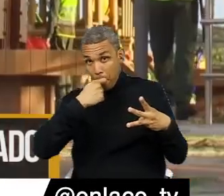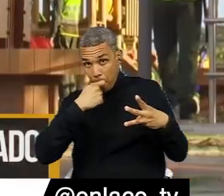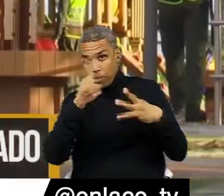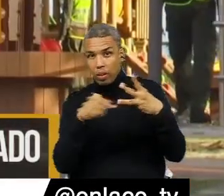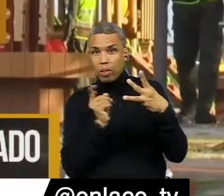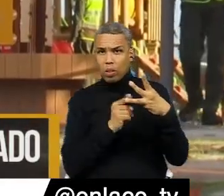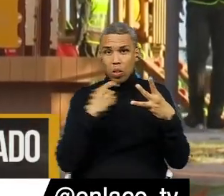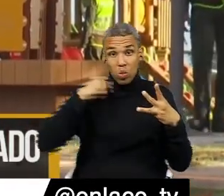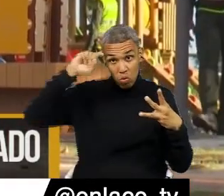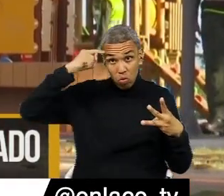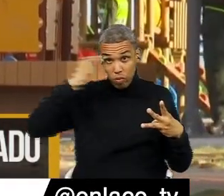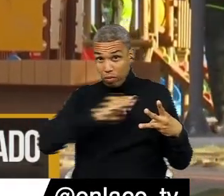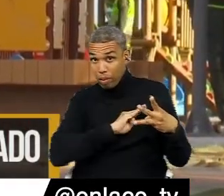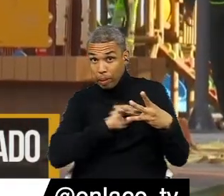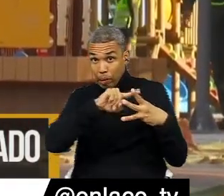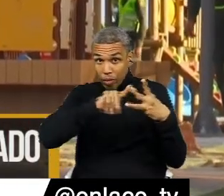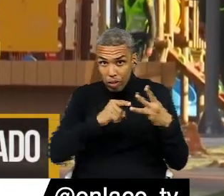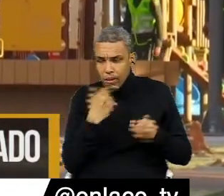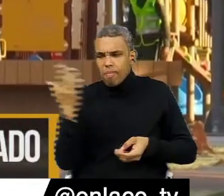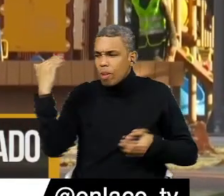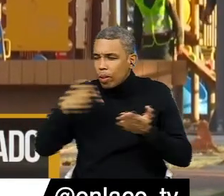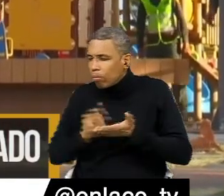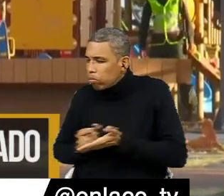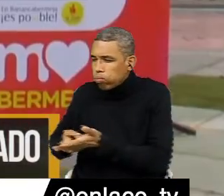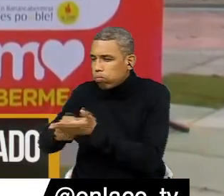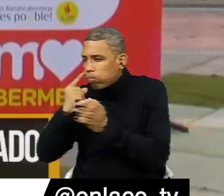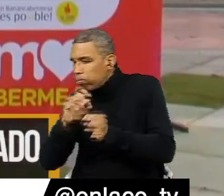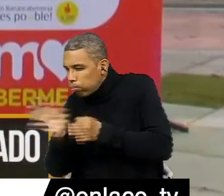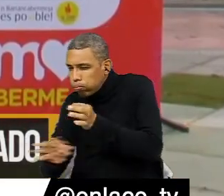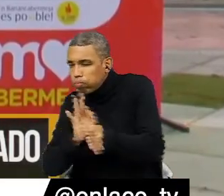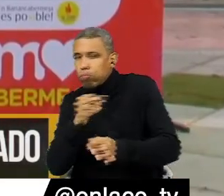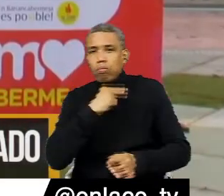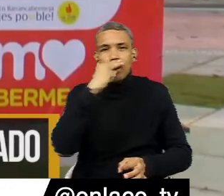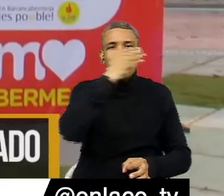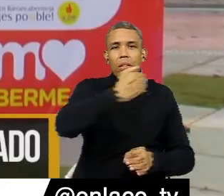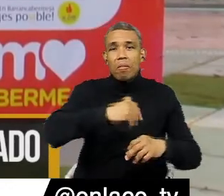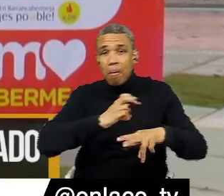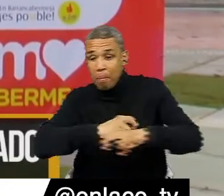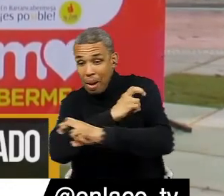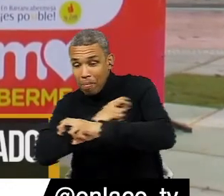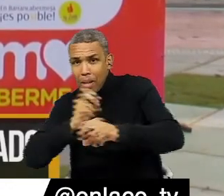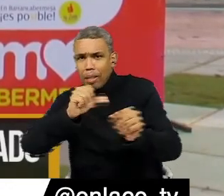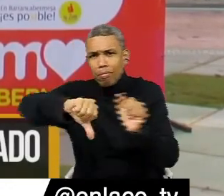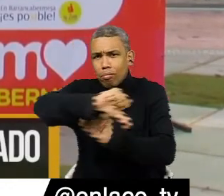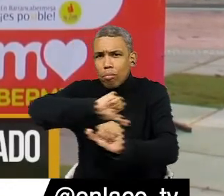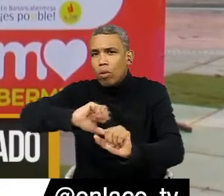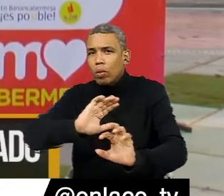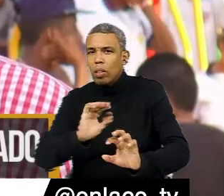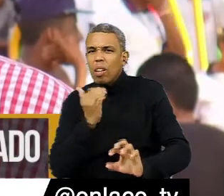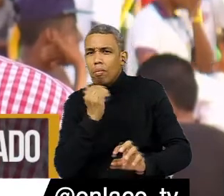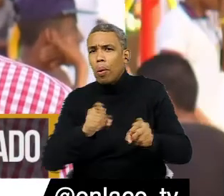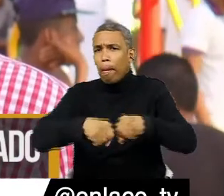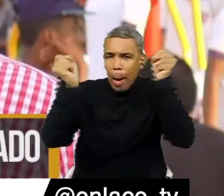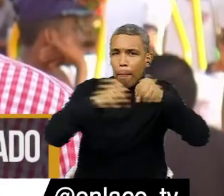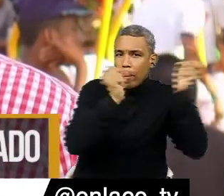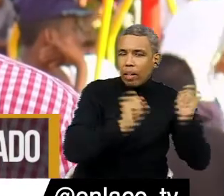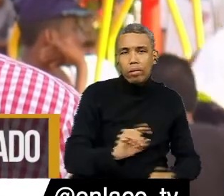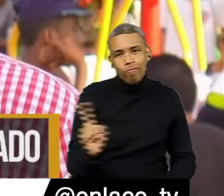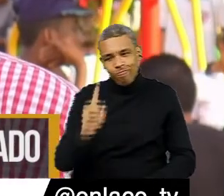y adelantar actividades constantes para el disfrute de los pequeños y así evitar que los adultos se encarguen de deteriorar la zona. También la